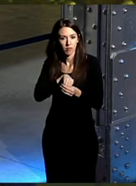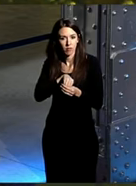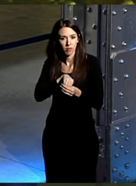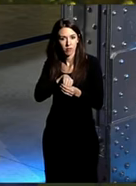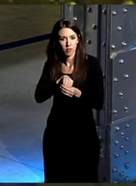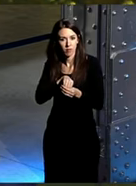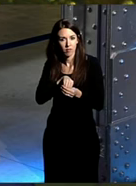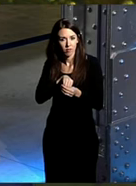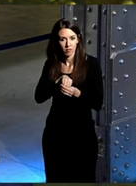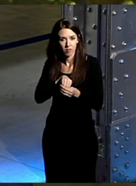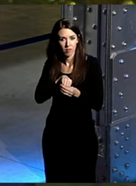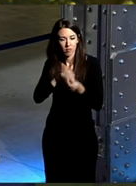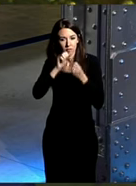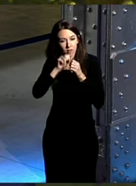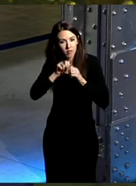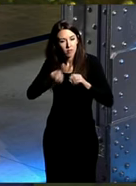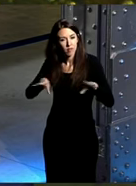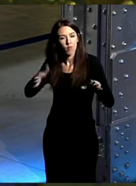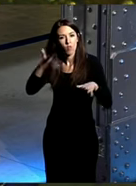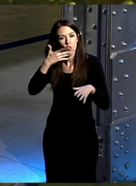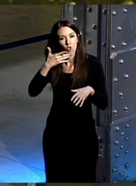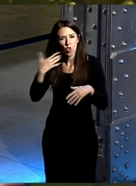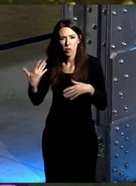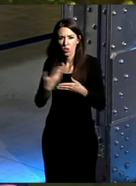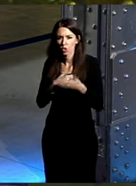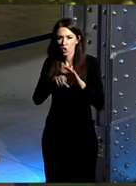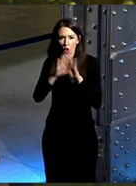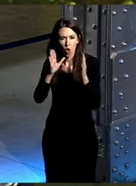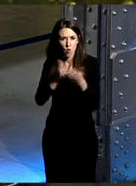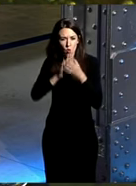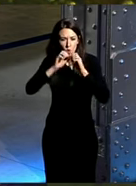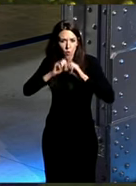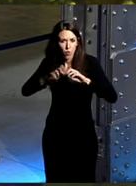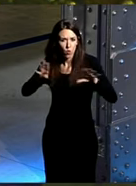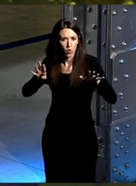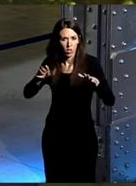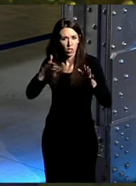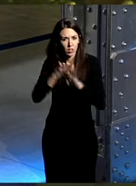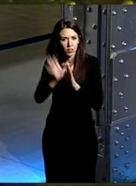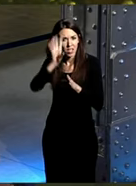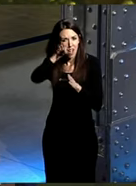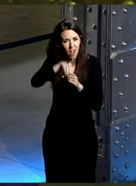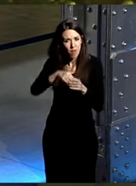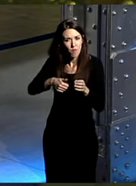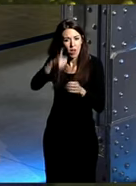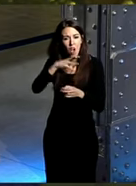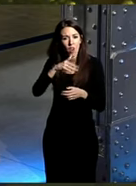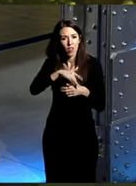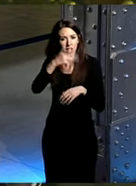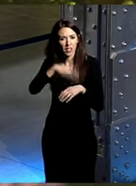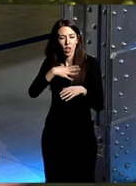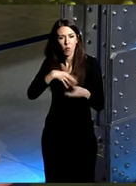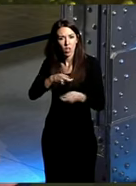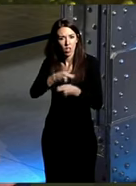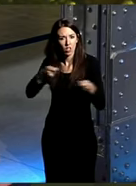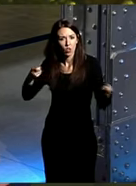de hacer llegar el conocimiento a todo el mundo. Ser mucho más inclusivo. Ahora lo digital permite